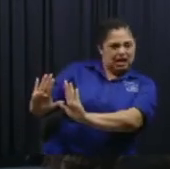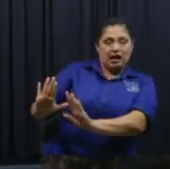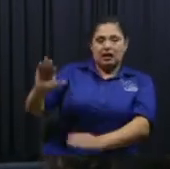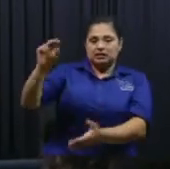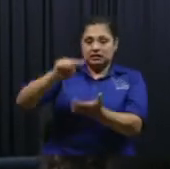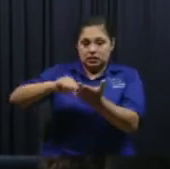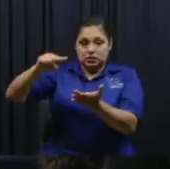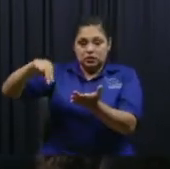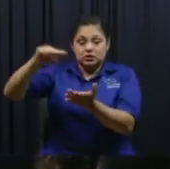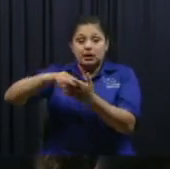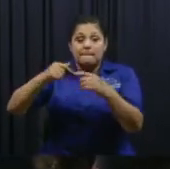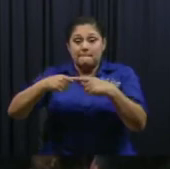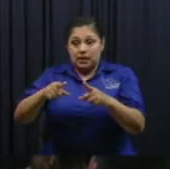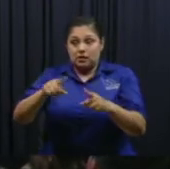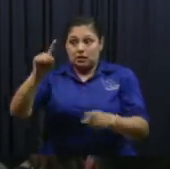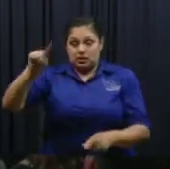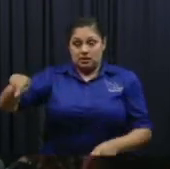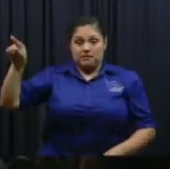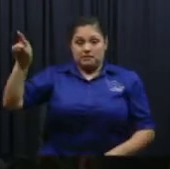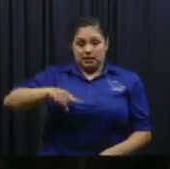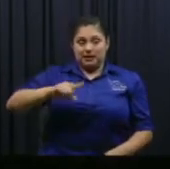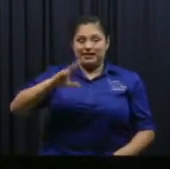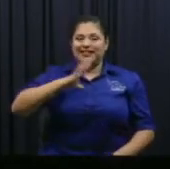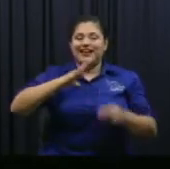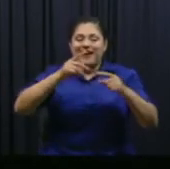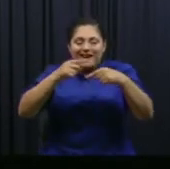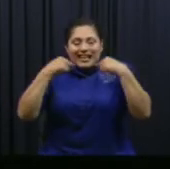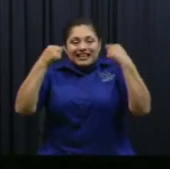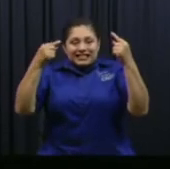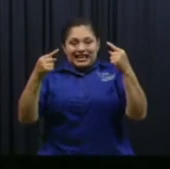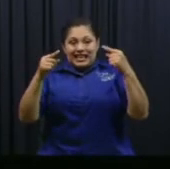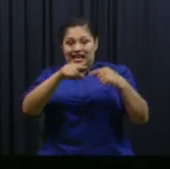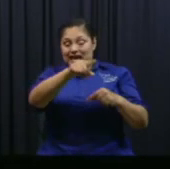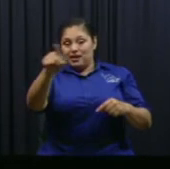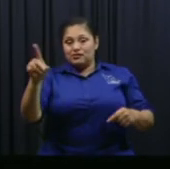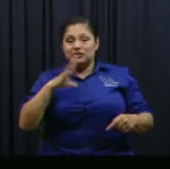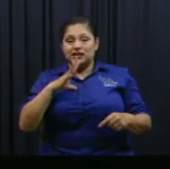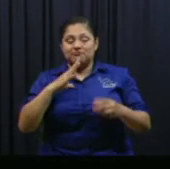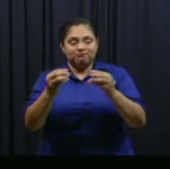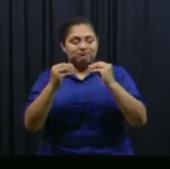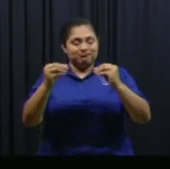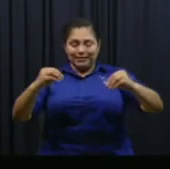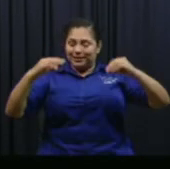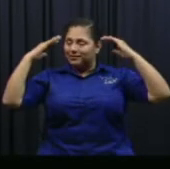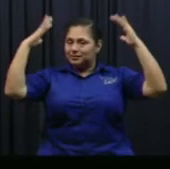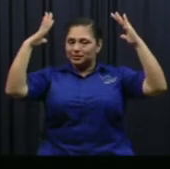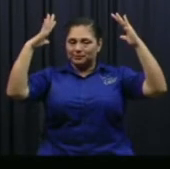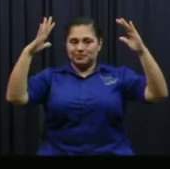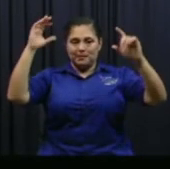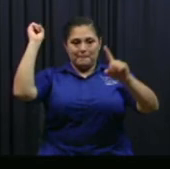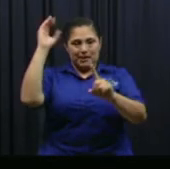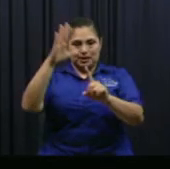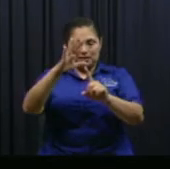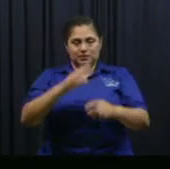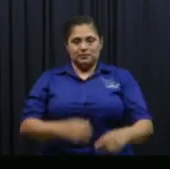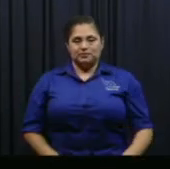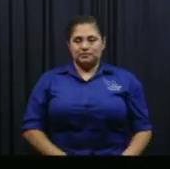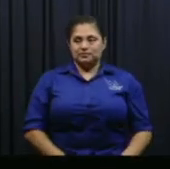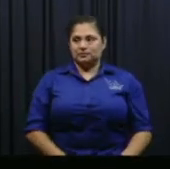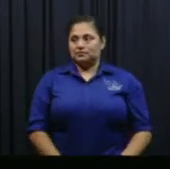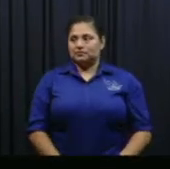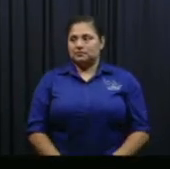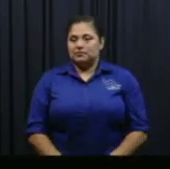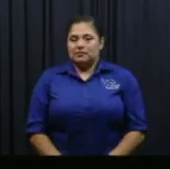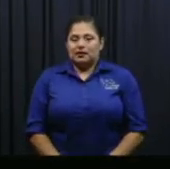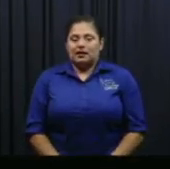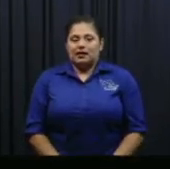pero el que los reprende tendrá felicidad y sobre ellos vendrá abundante bendición fíjese que a mí me